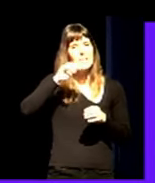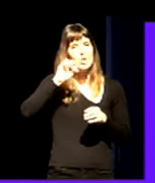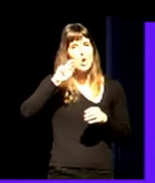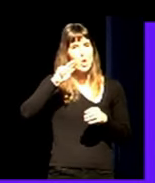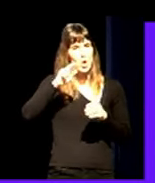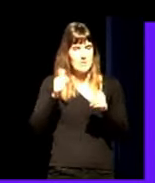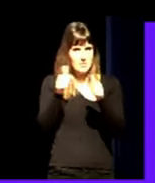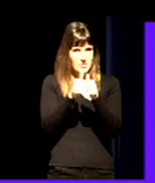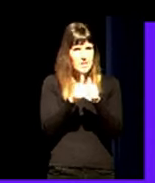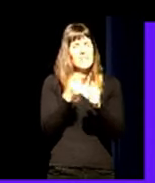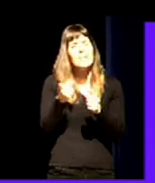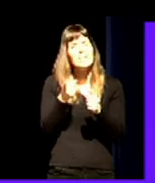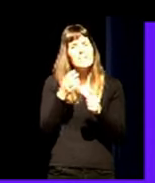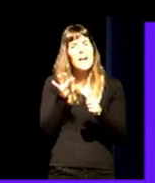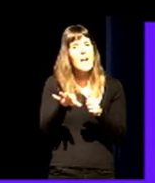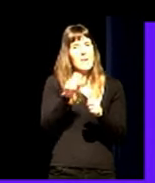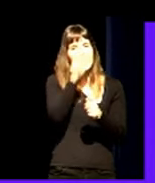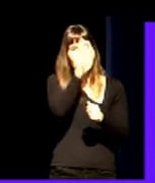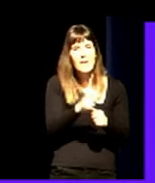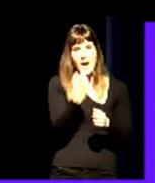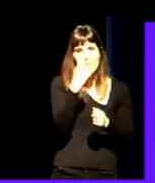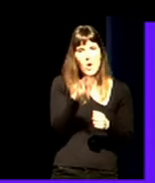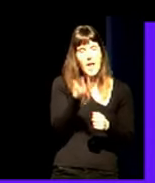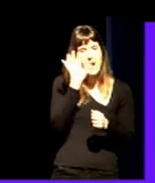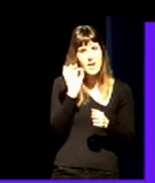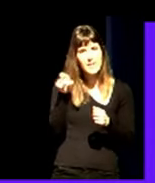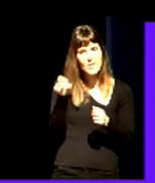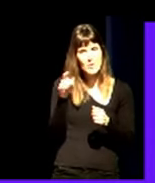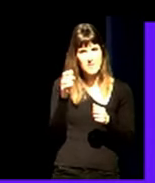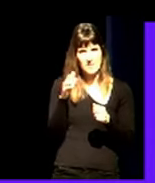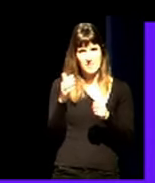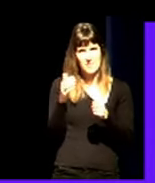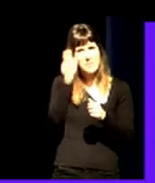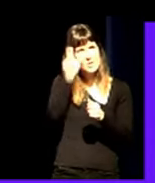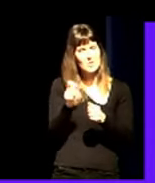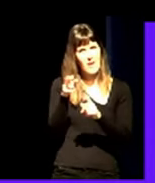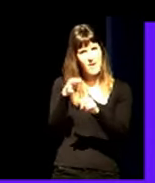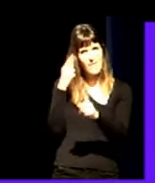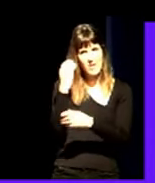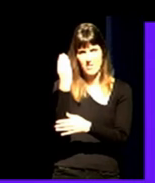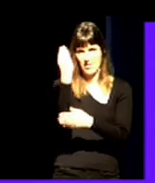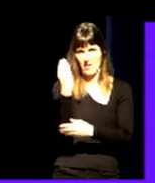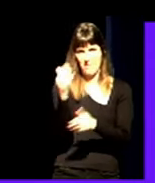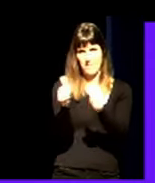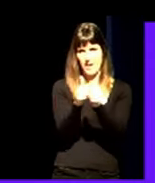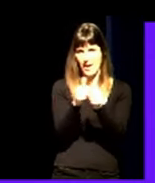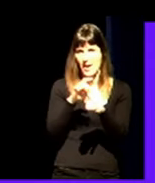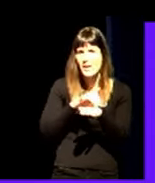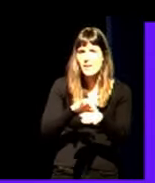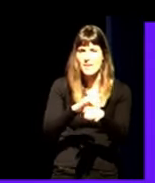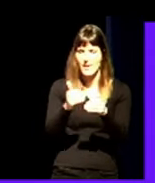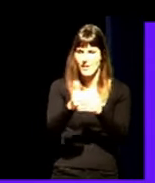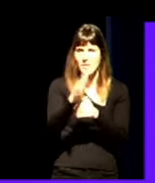un mentor va a ser alguien elegido por el alumno, alguien en quien va a confiar, alguien que supone que le va a guiar, que tiene